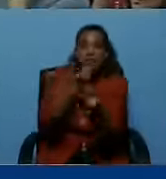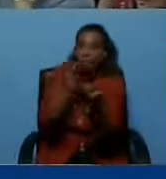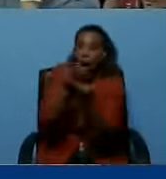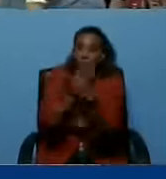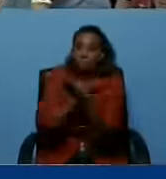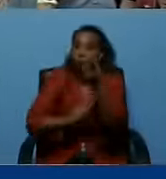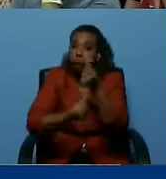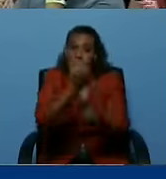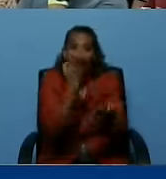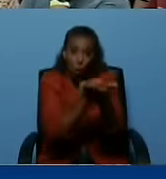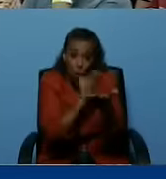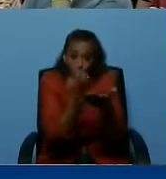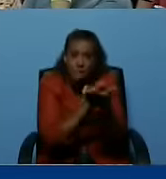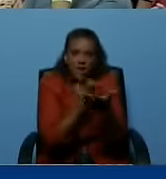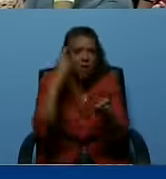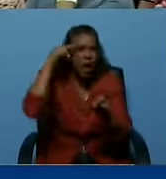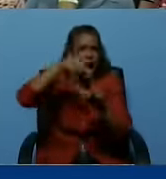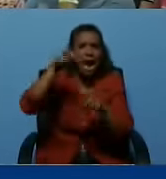La economía entonces,